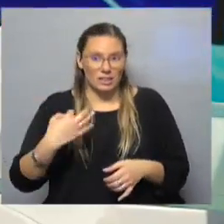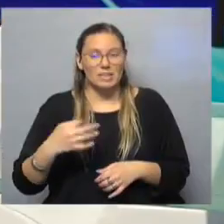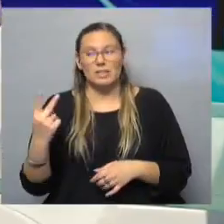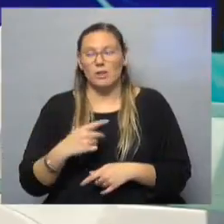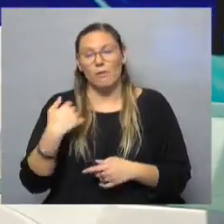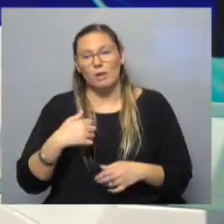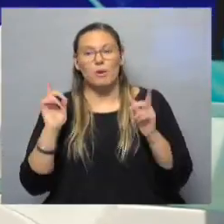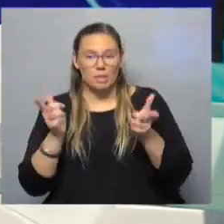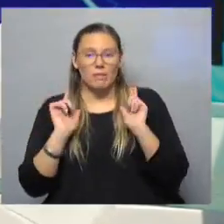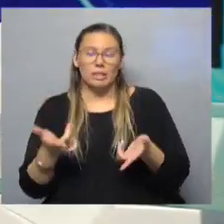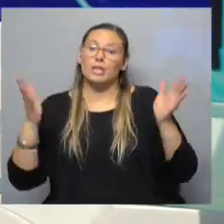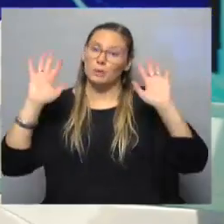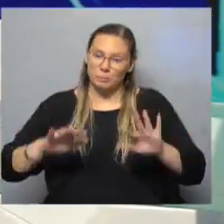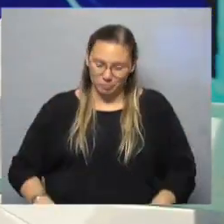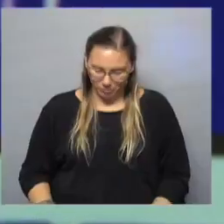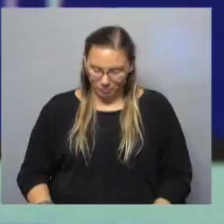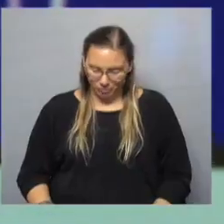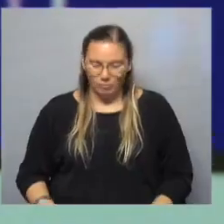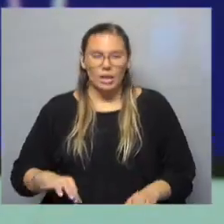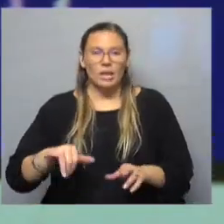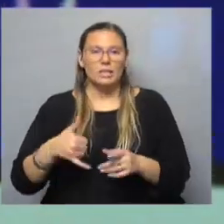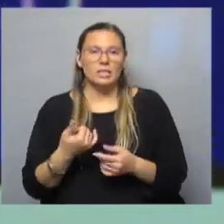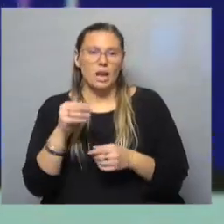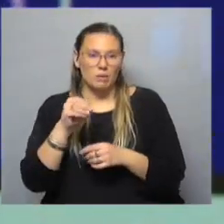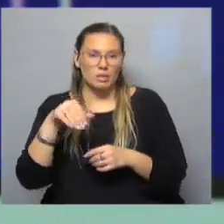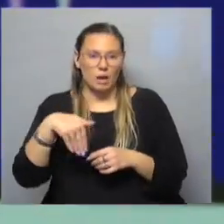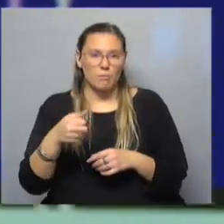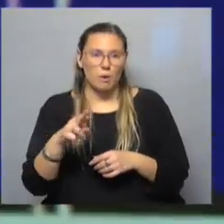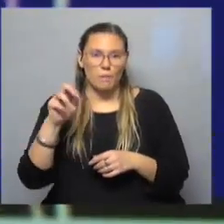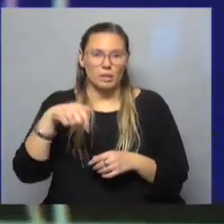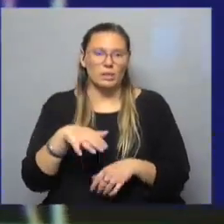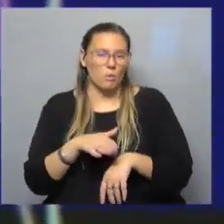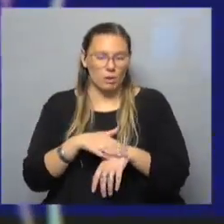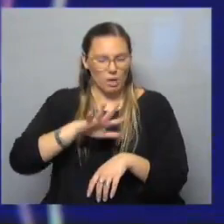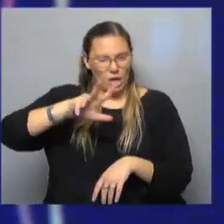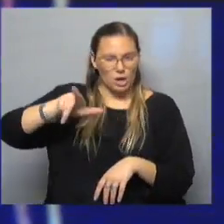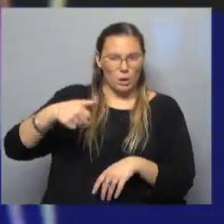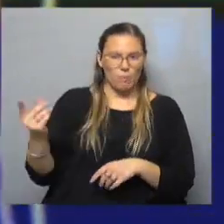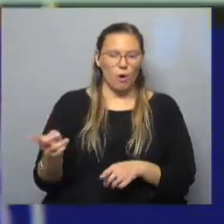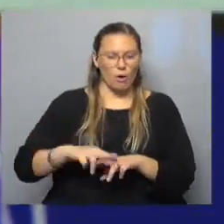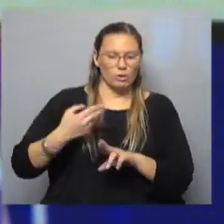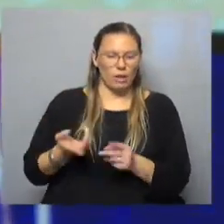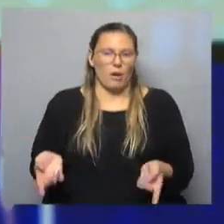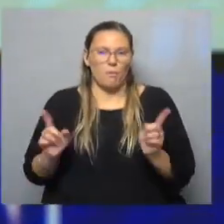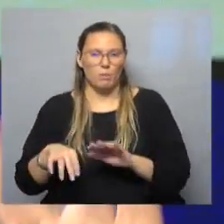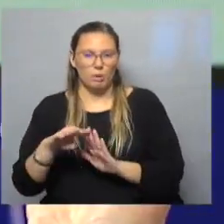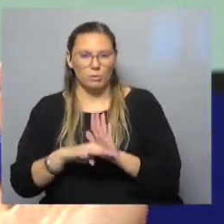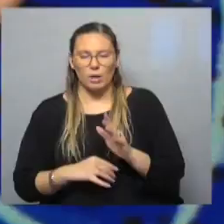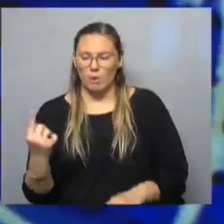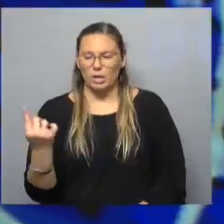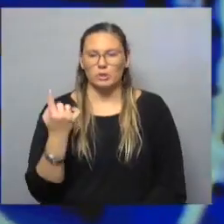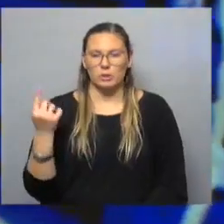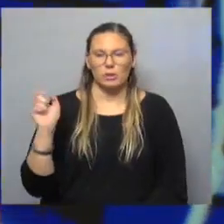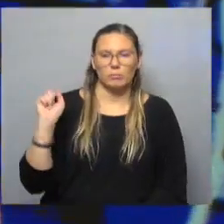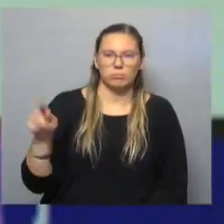mirá. ¿Verdad? Sí, claro. ¿Cómo ya no? Le estamos diciendo a Martín que en cualquier momento te robamos, te traemos de vuelta para acá y que quede solito ahí